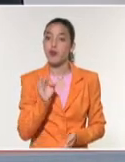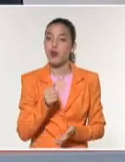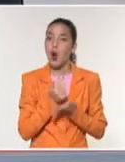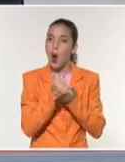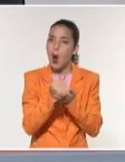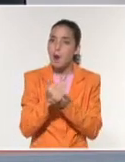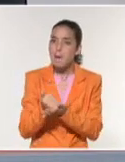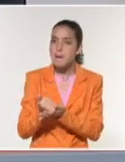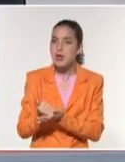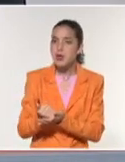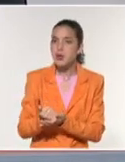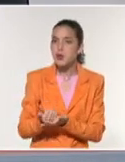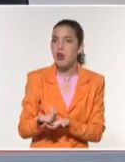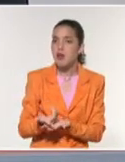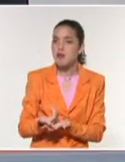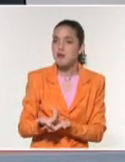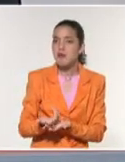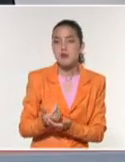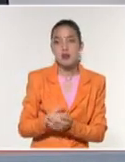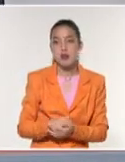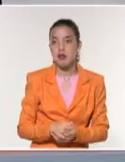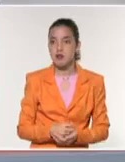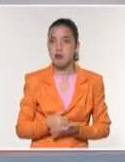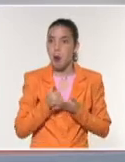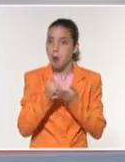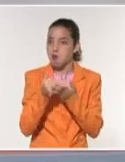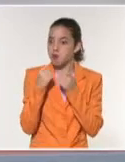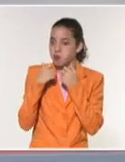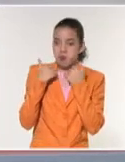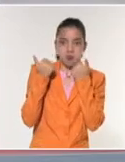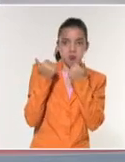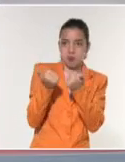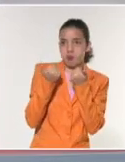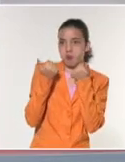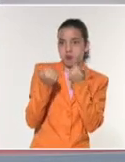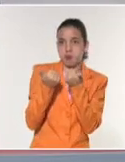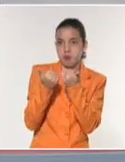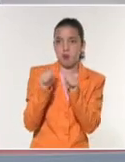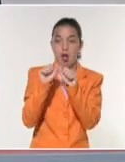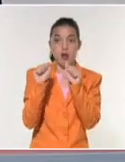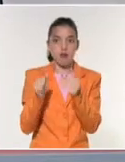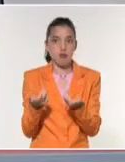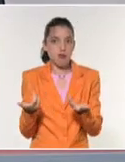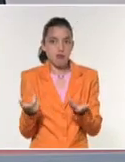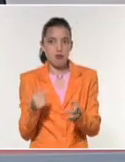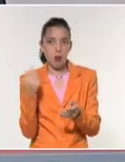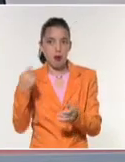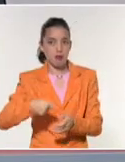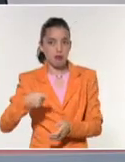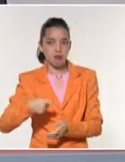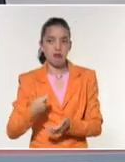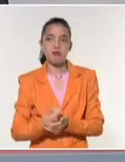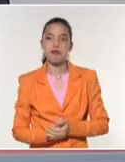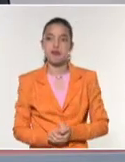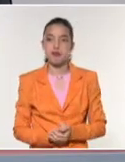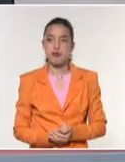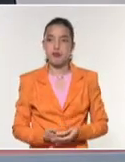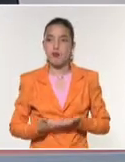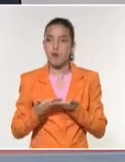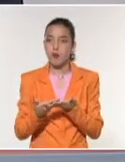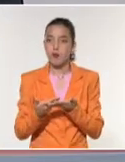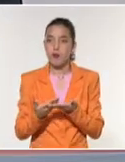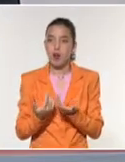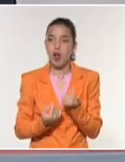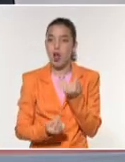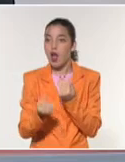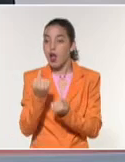se entiende como un privilegio. Es un privilegio que otorga el sistema de justicia. Y como concesión que se otorga a alguien que está